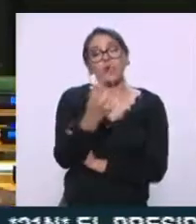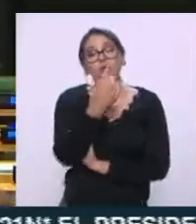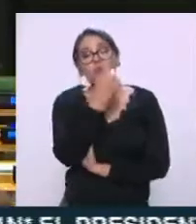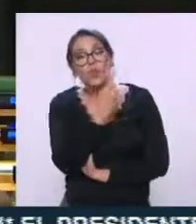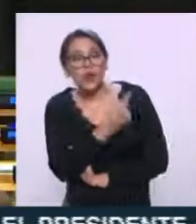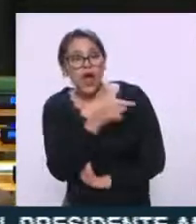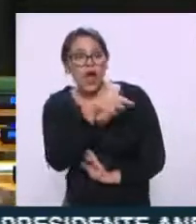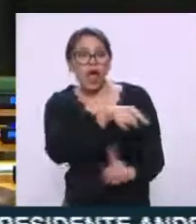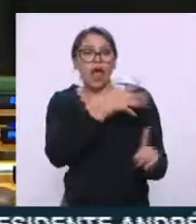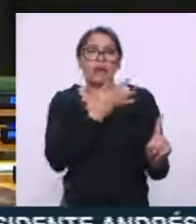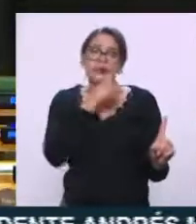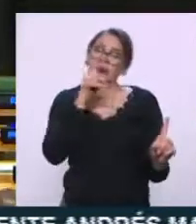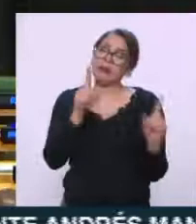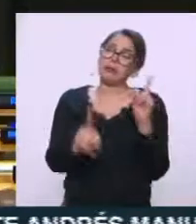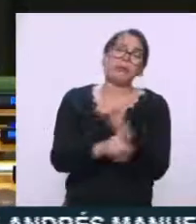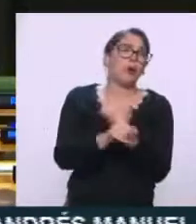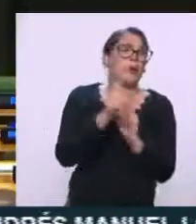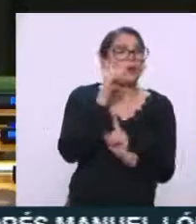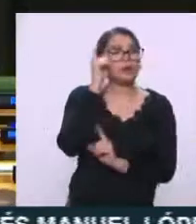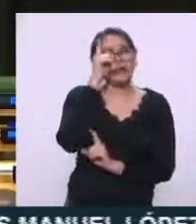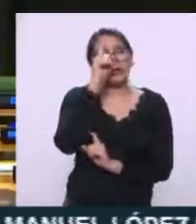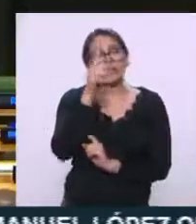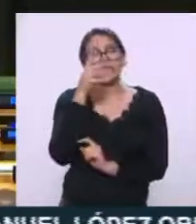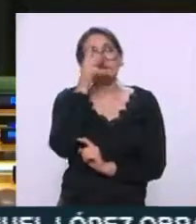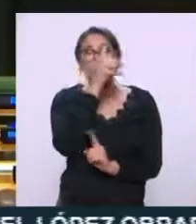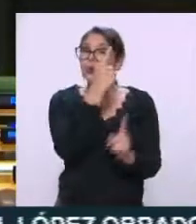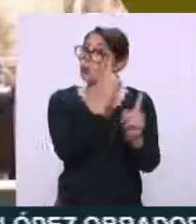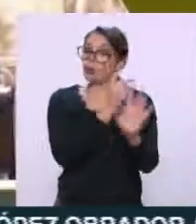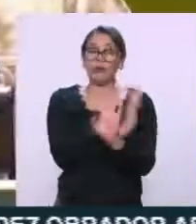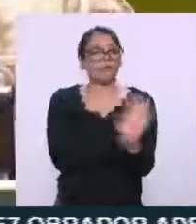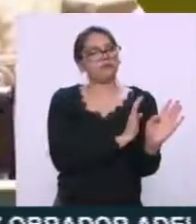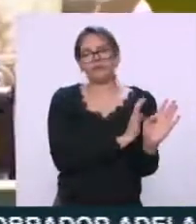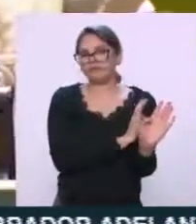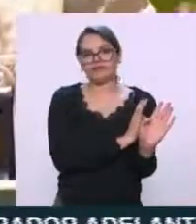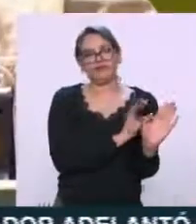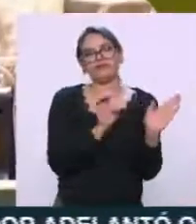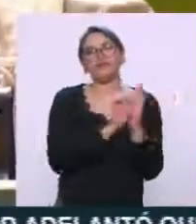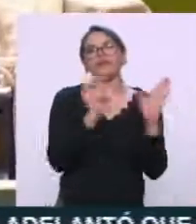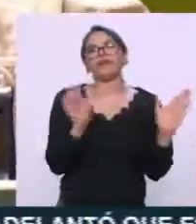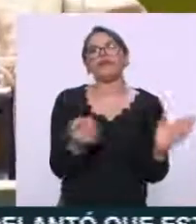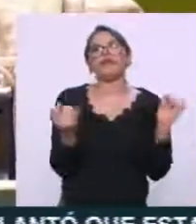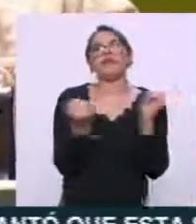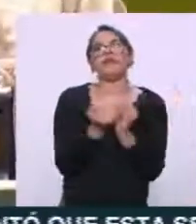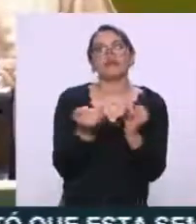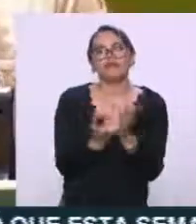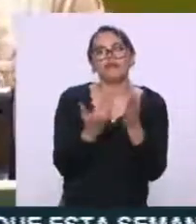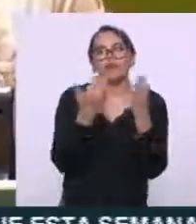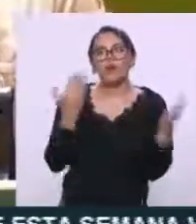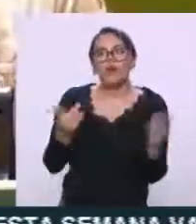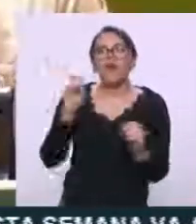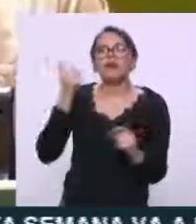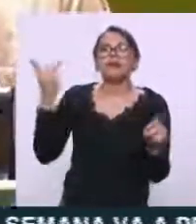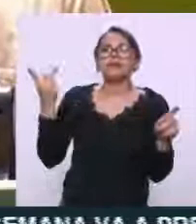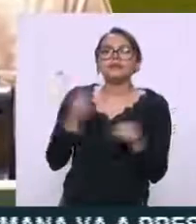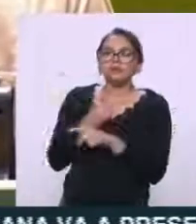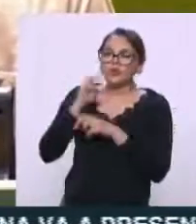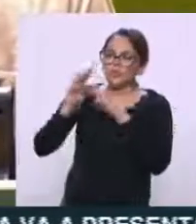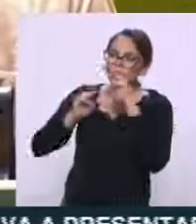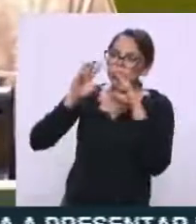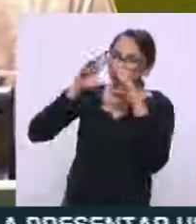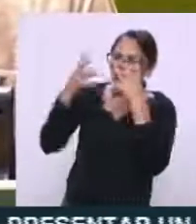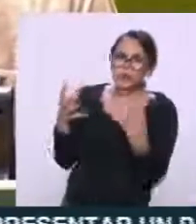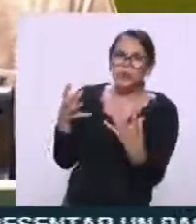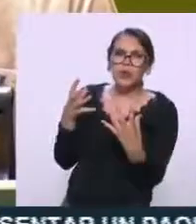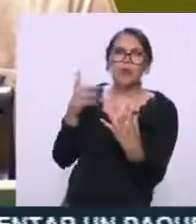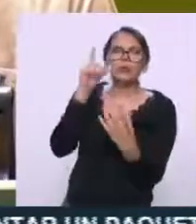los enormes retos que vienen. Por ejemplo, la cuestión que subsiste del calentamiento del planeta,